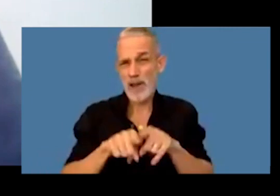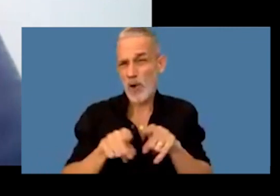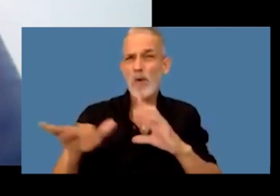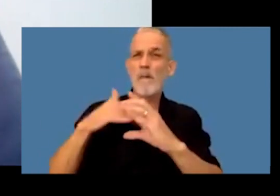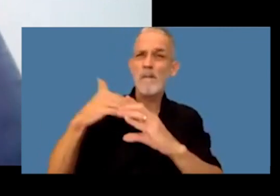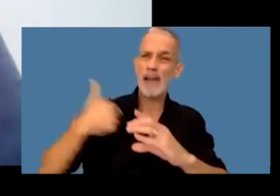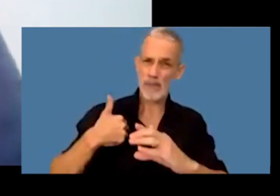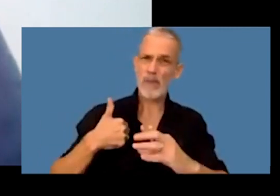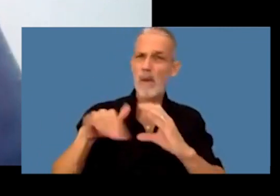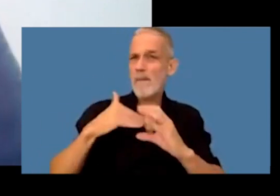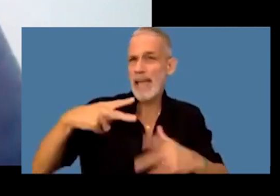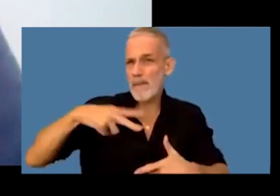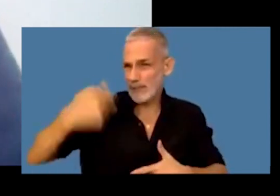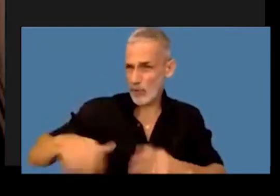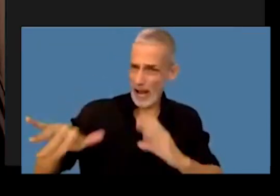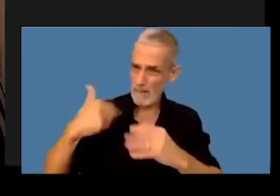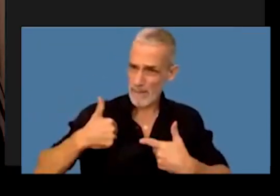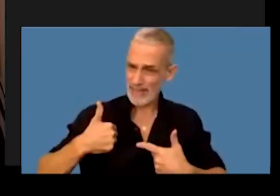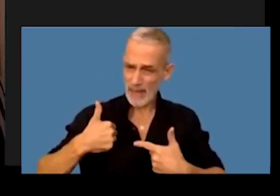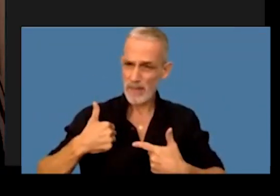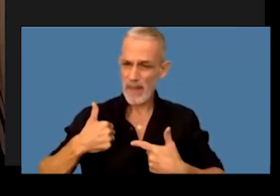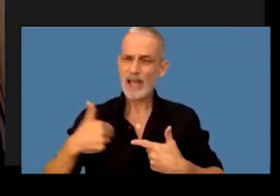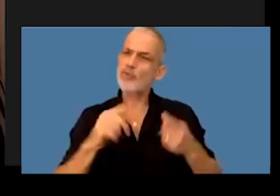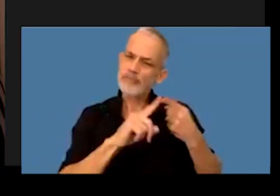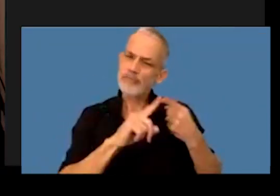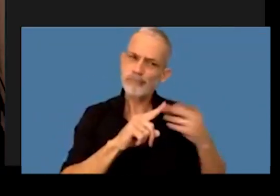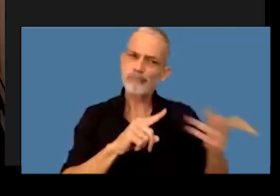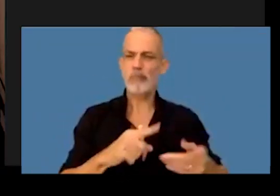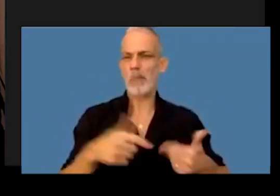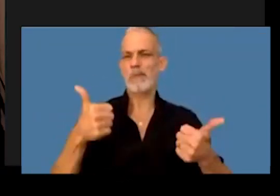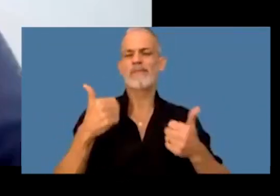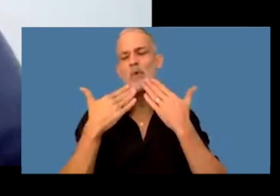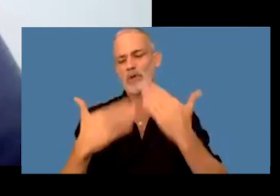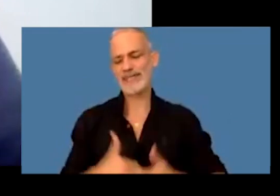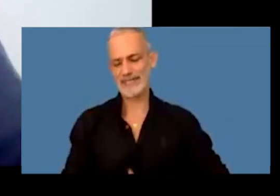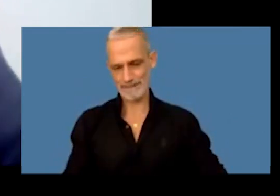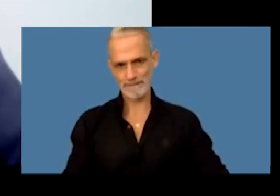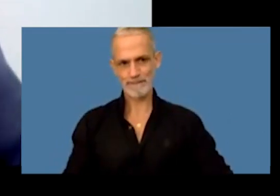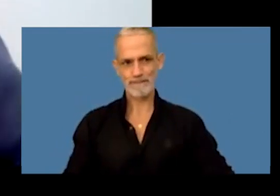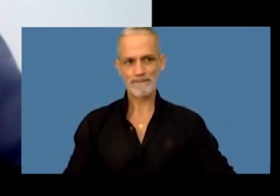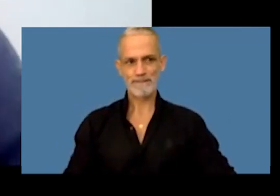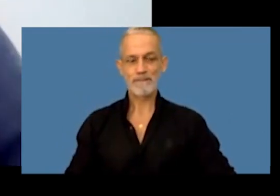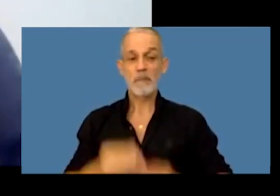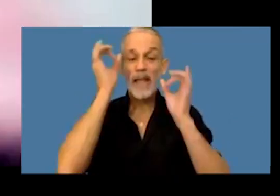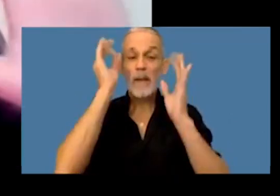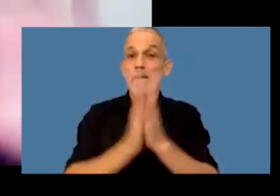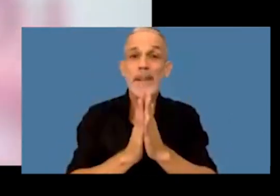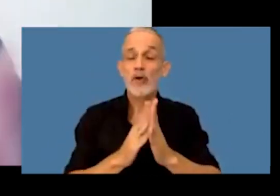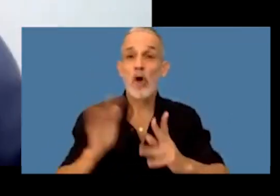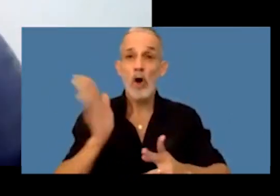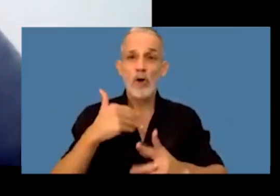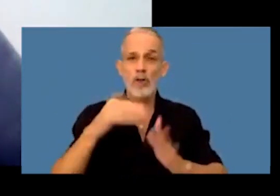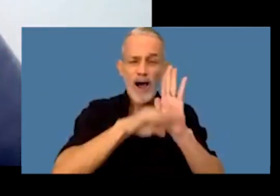mail personal y vemos después la lo escribís. Ok, muchas gracias. No tengo todas